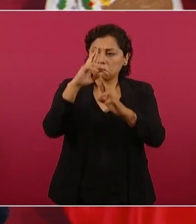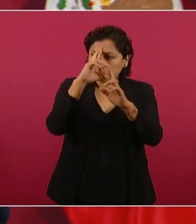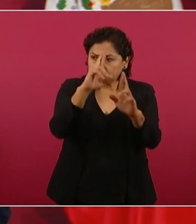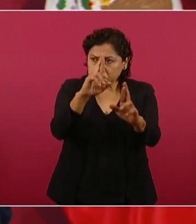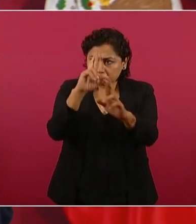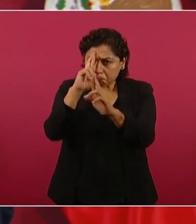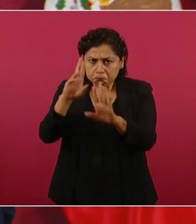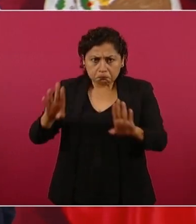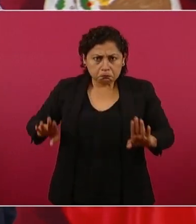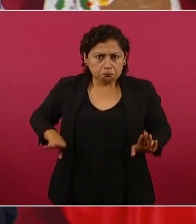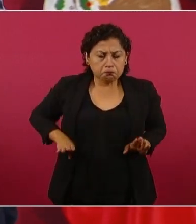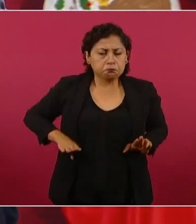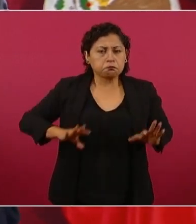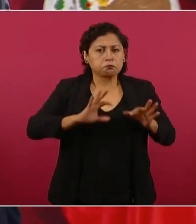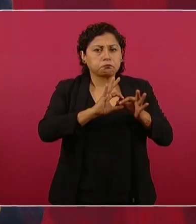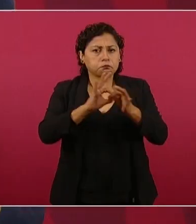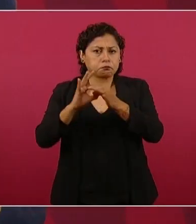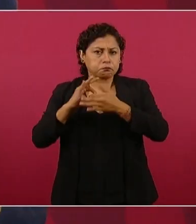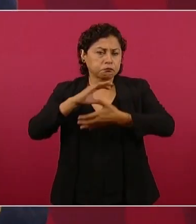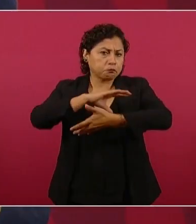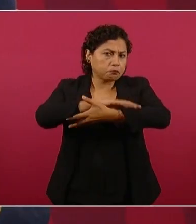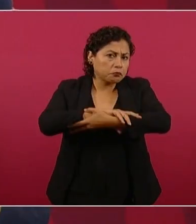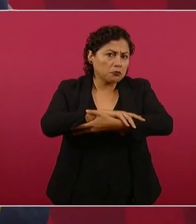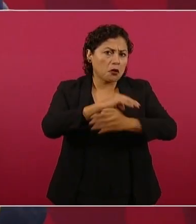pueblos, como está sucediendo,